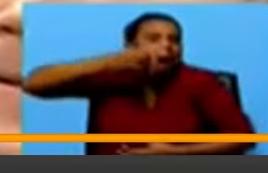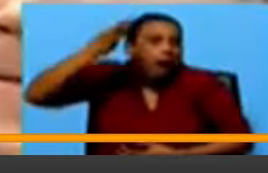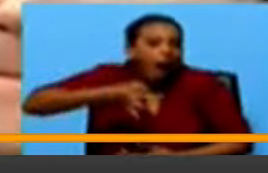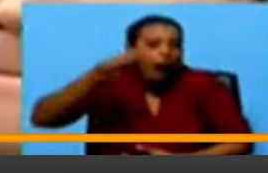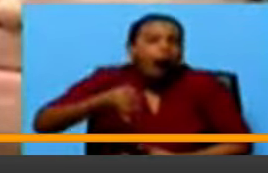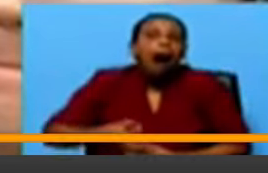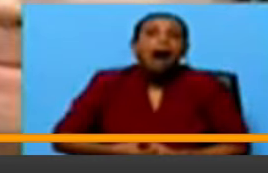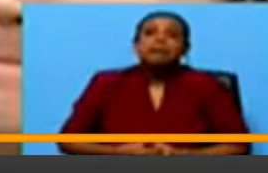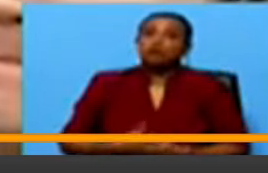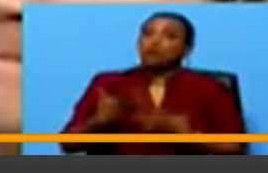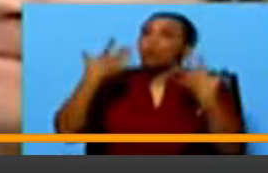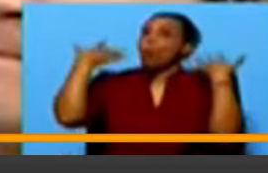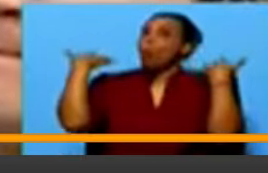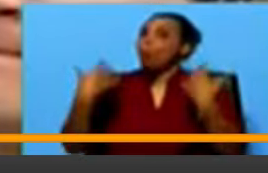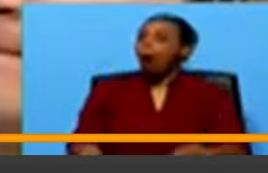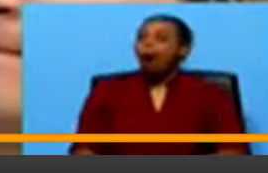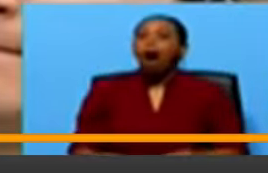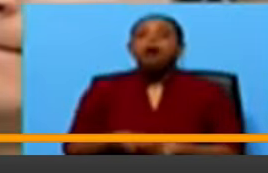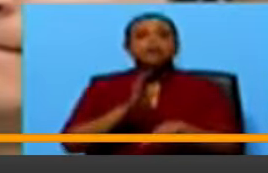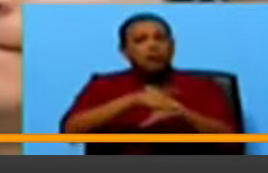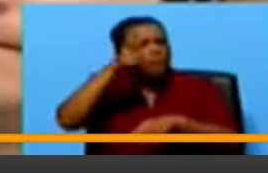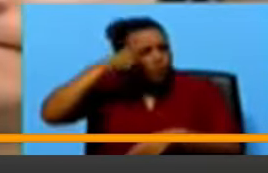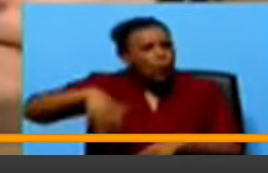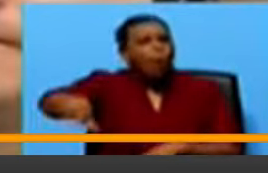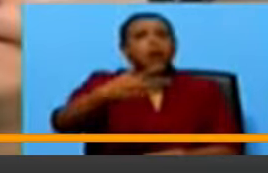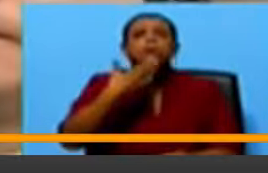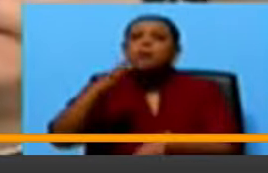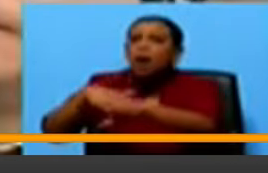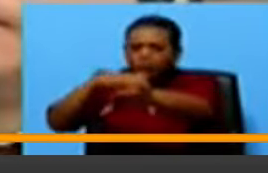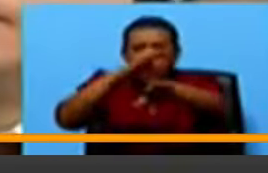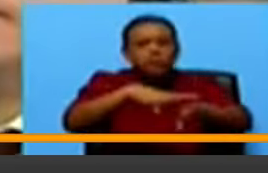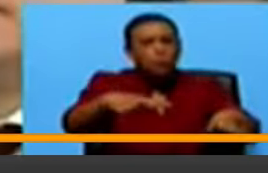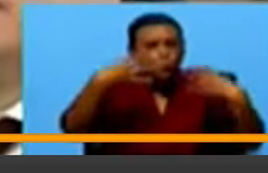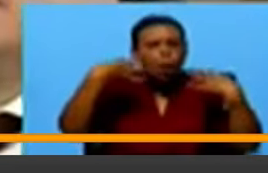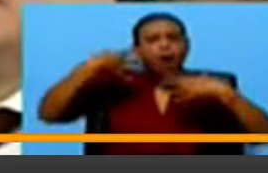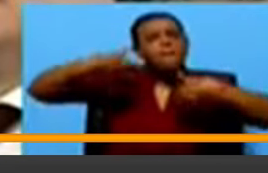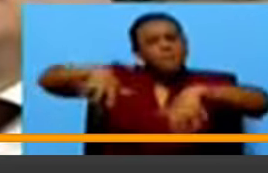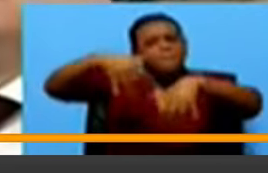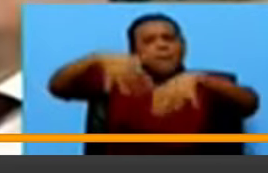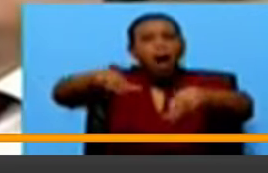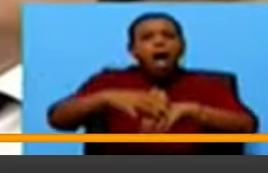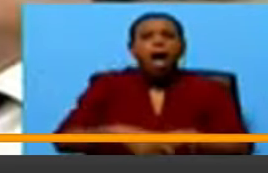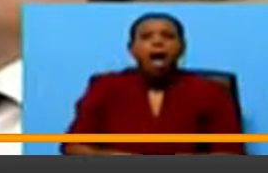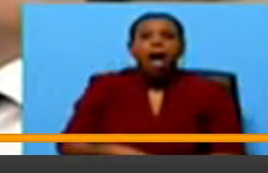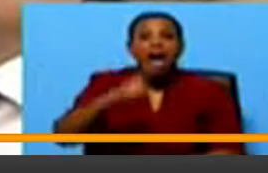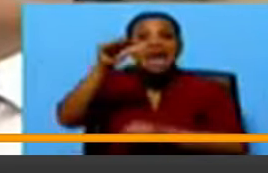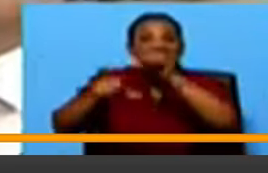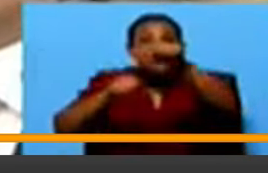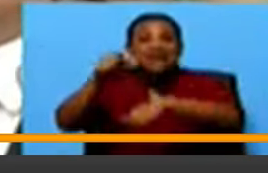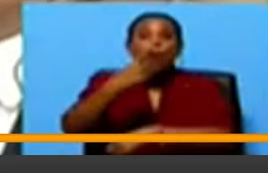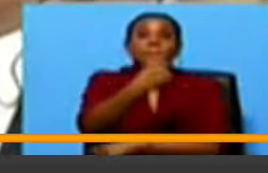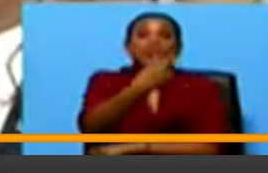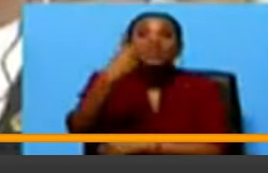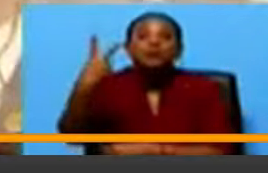Y remató con la frase que él le decía al pueblo en las calles, en las plazas. El siglo XXI